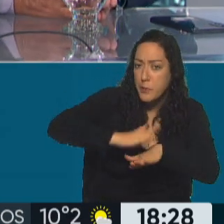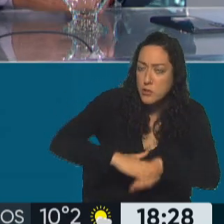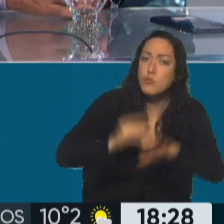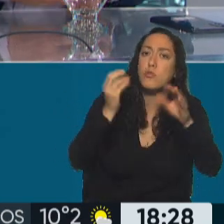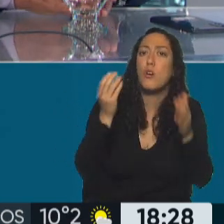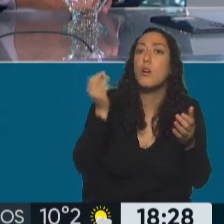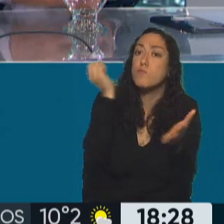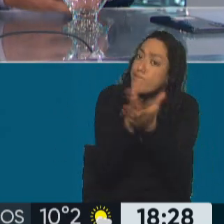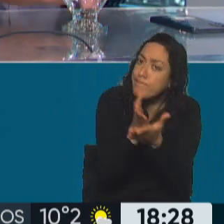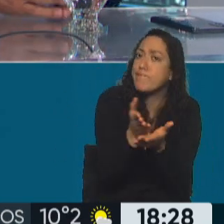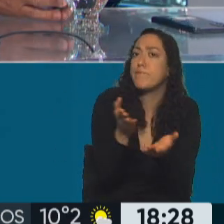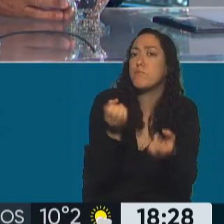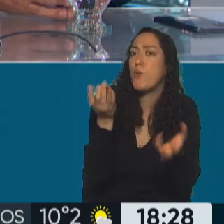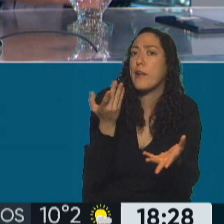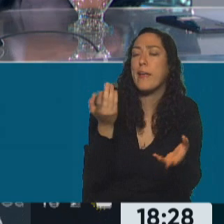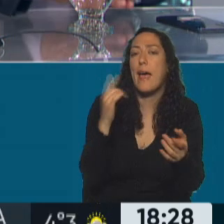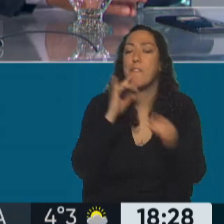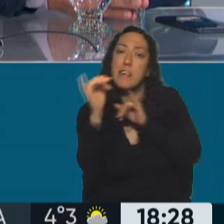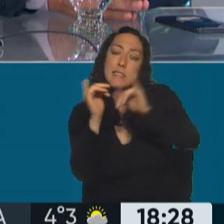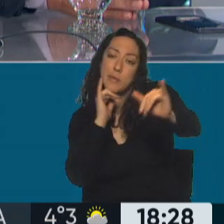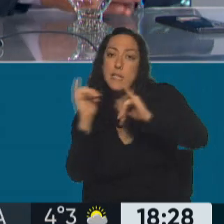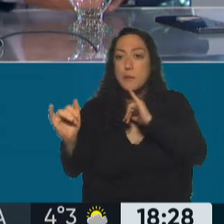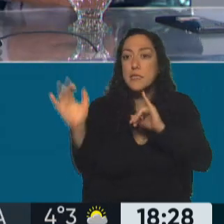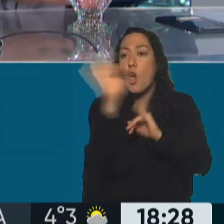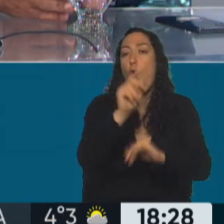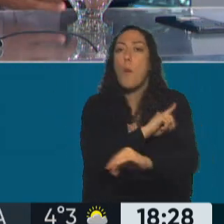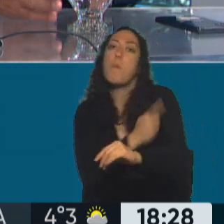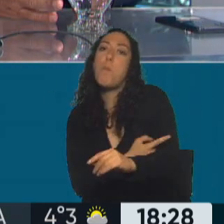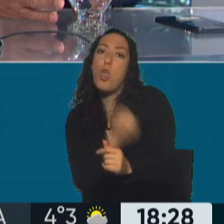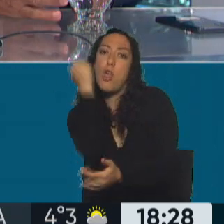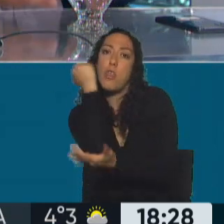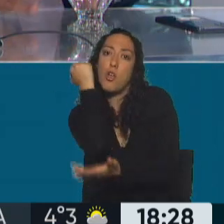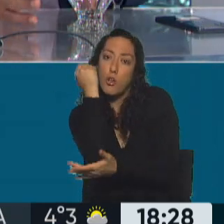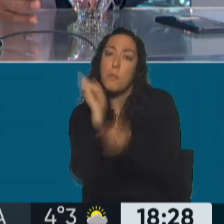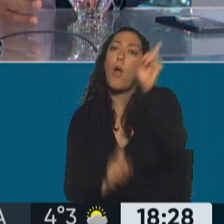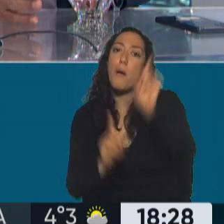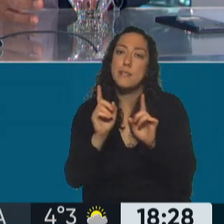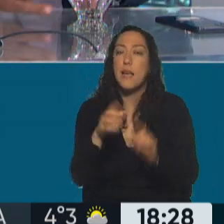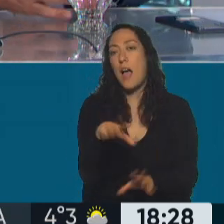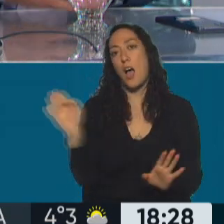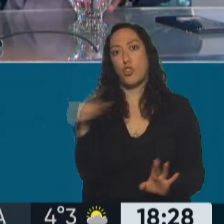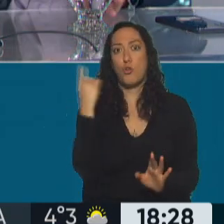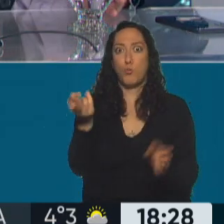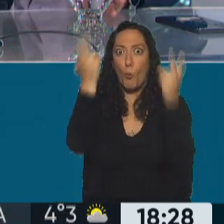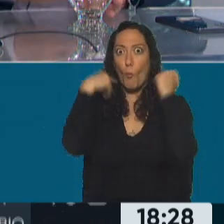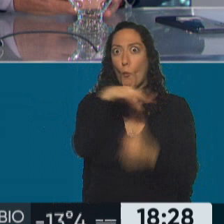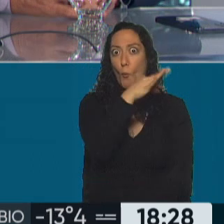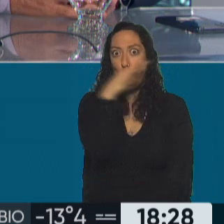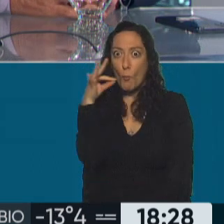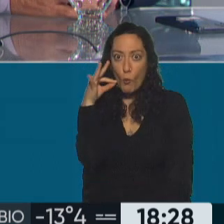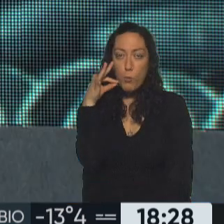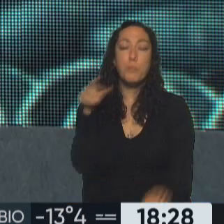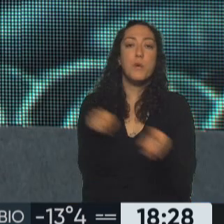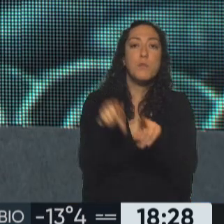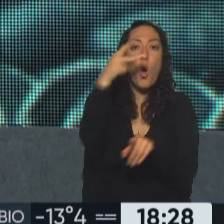condenarlo. Porque no sea cuestión de que por ser avisadores o porque tengan mucho poder económico, muchas veces pasa, hagamos silencio. Y realmente, bueno, como tienen que estar Horacio, los